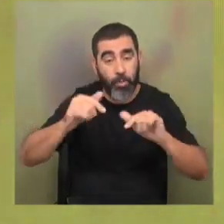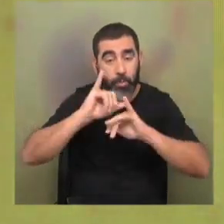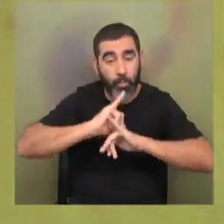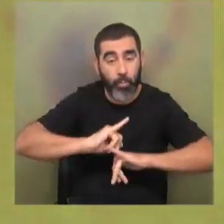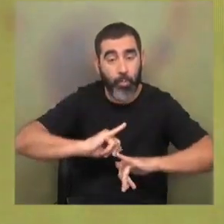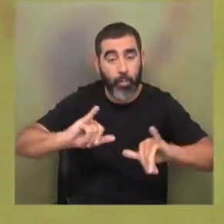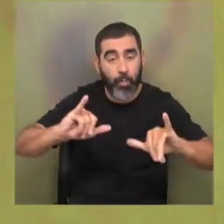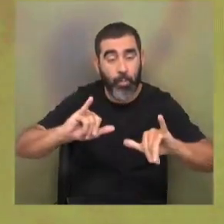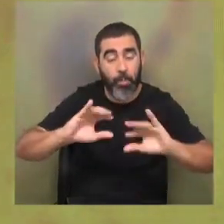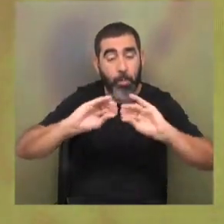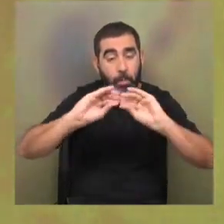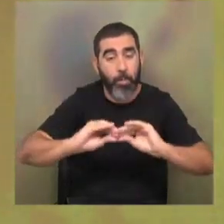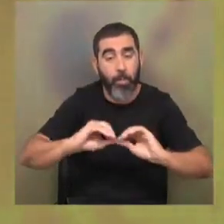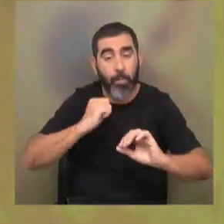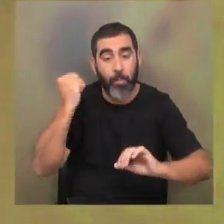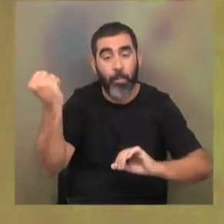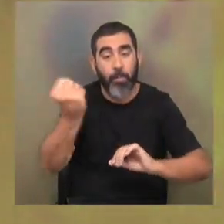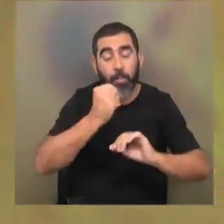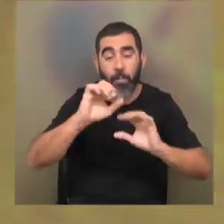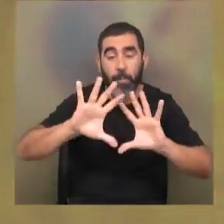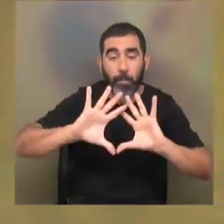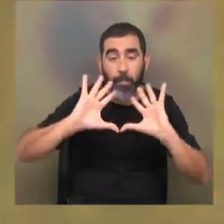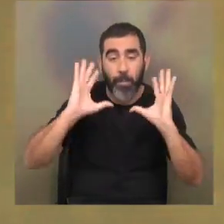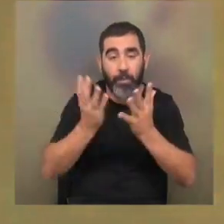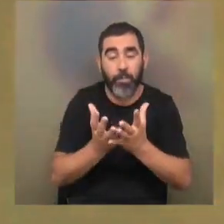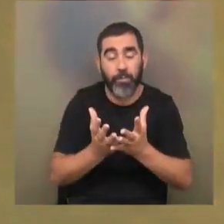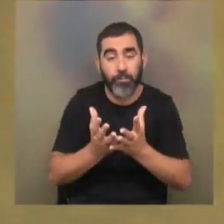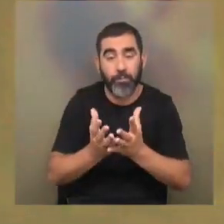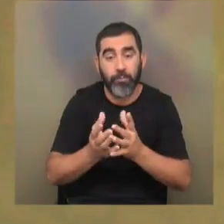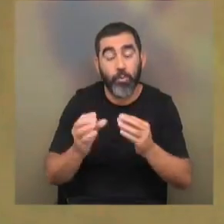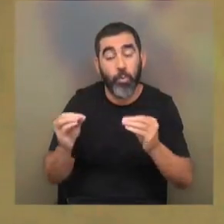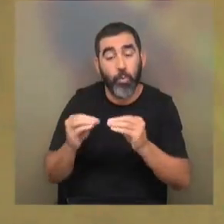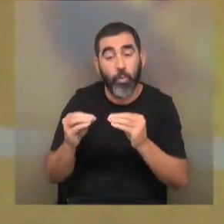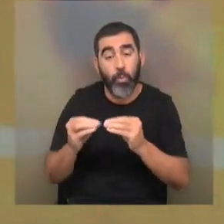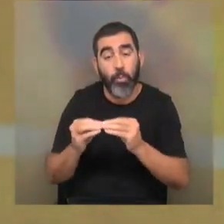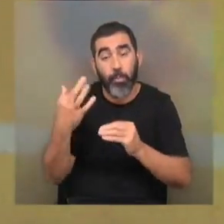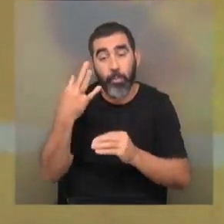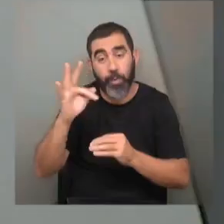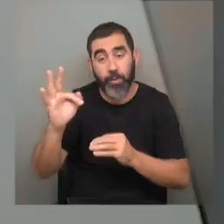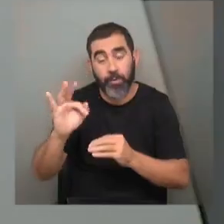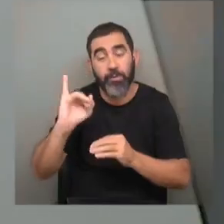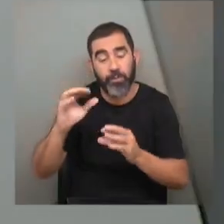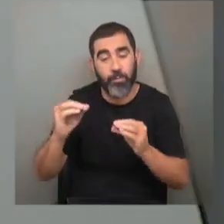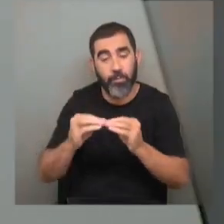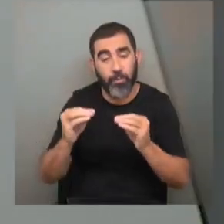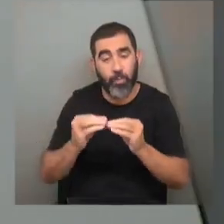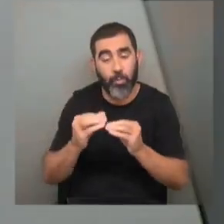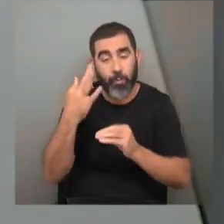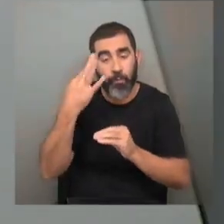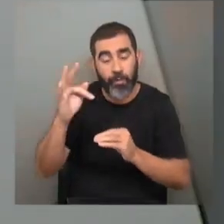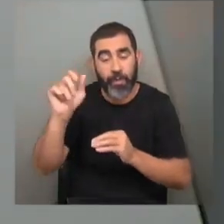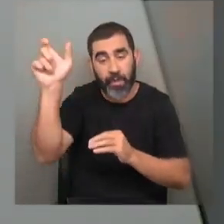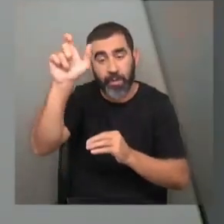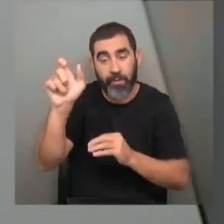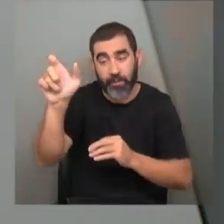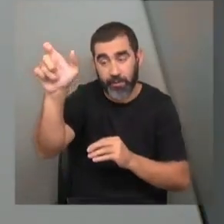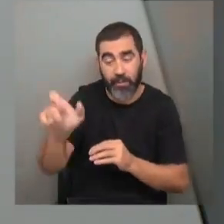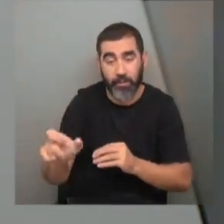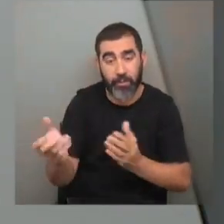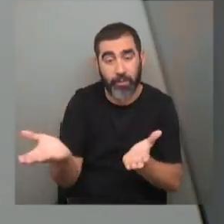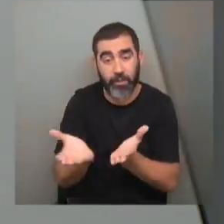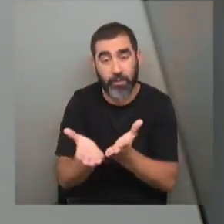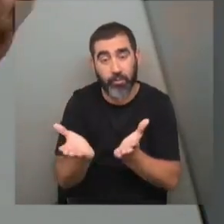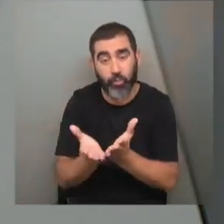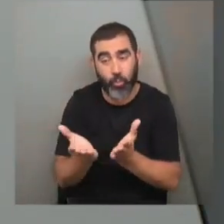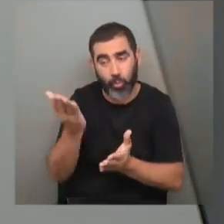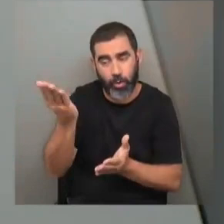en uno de los medios matemáticos más prestigiosos del mundo, en coautoría con un compañero tuyo en Francia, ¿no? Sí, mi colega Andrea Venturelli, italiano, alumno de John